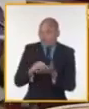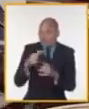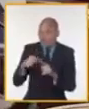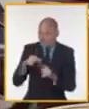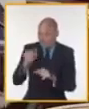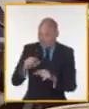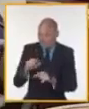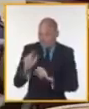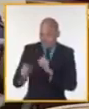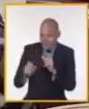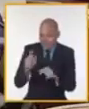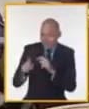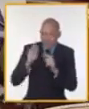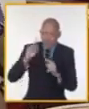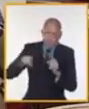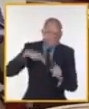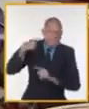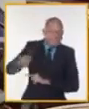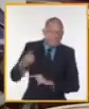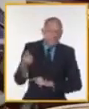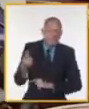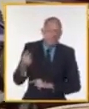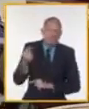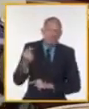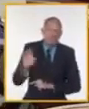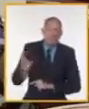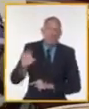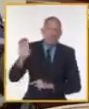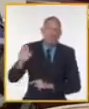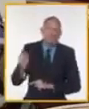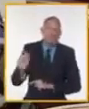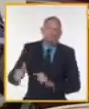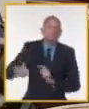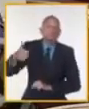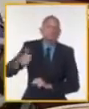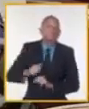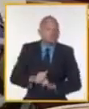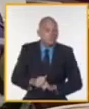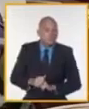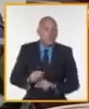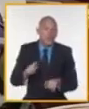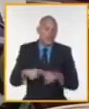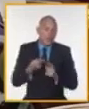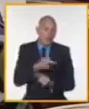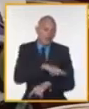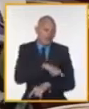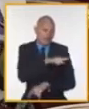tener en indicadores ya de efectividad nos tienen que llevar a un